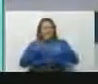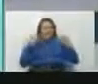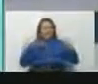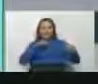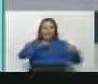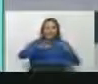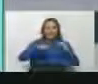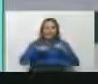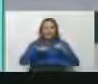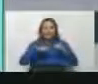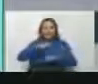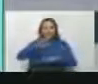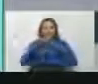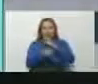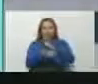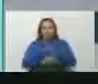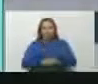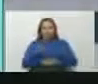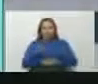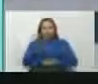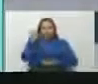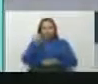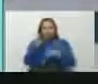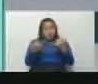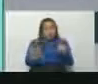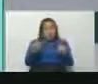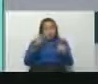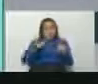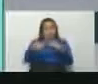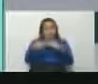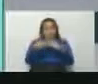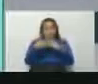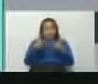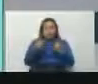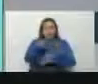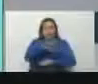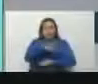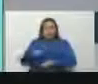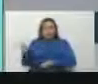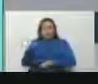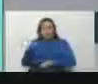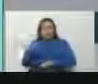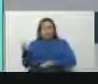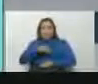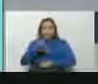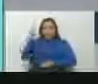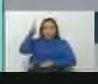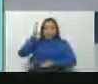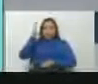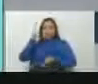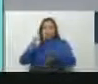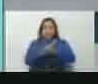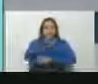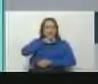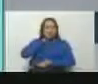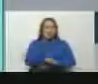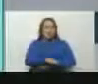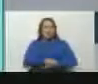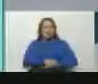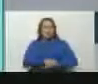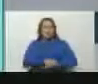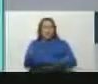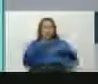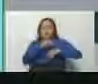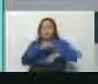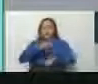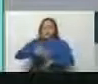historia. Yo creo que ahora, pese a la crítica que hagamos, el pueblo venezolano tiene más conciencia de su historia. Sí. Tiene